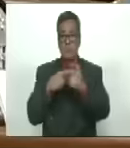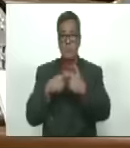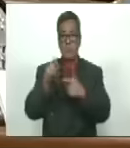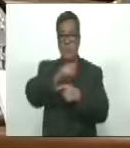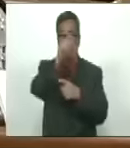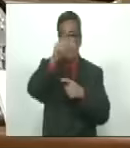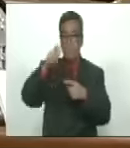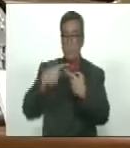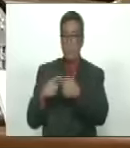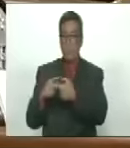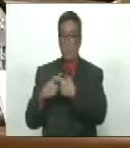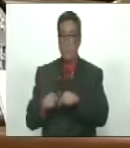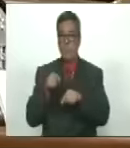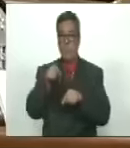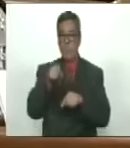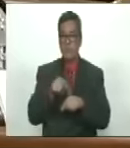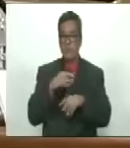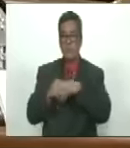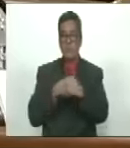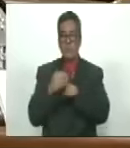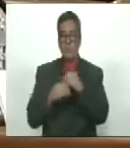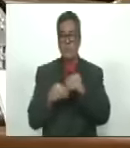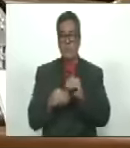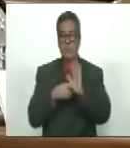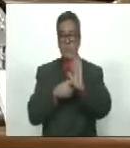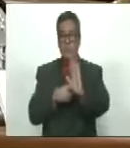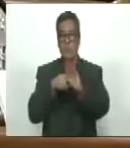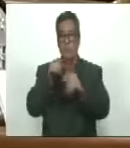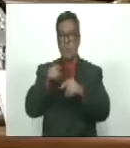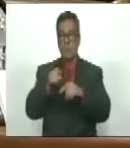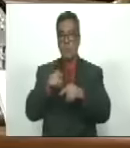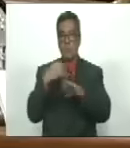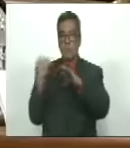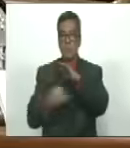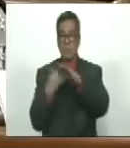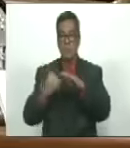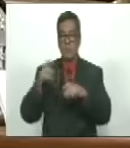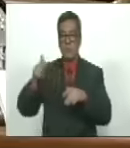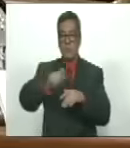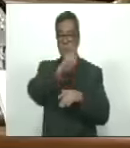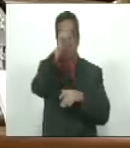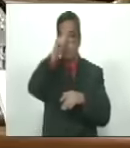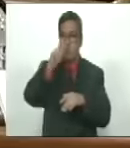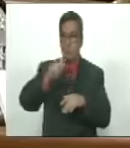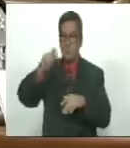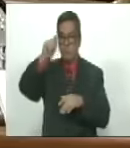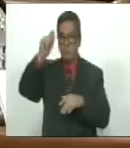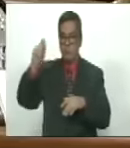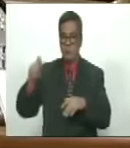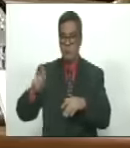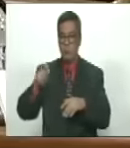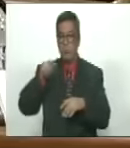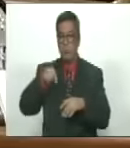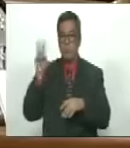mapas distintos al que ha sido publicado por el Instituto de Cartografía.